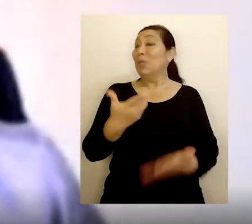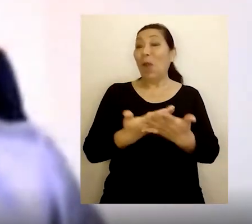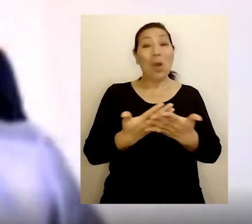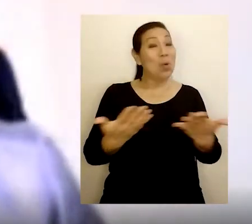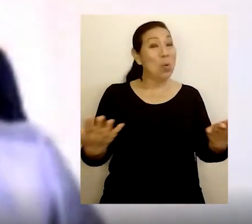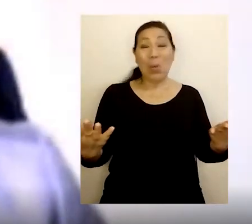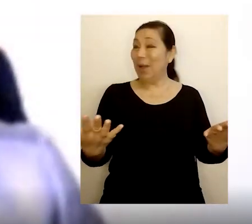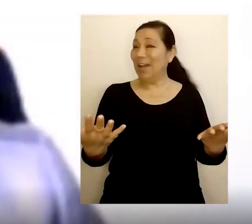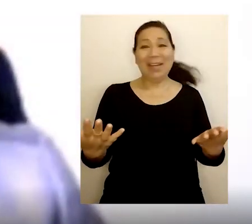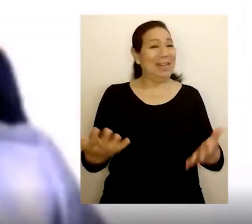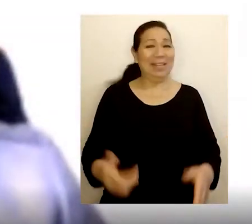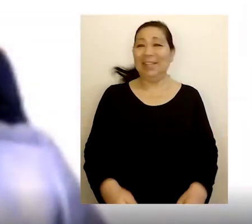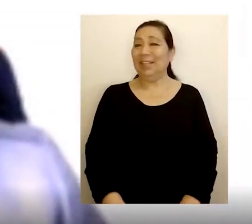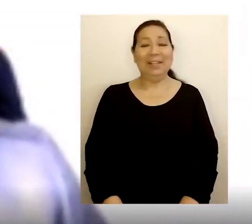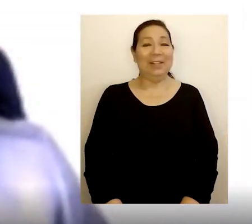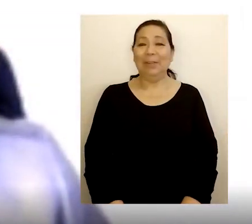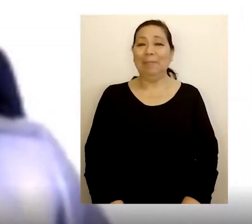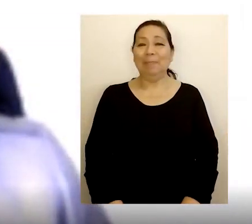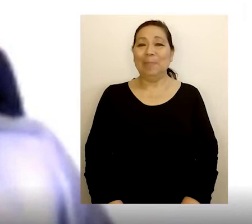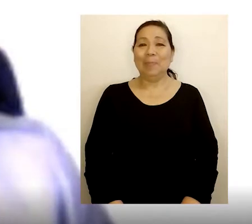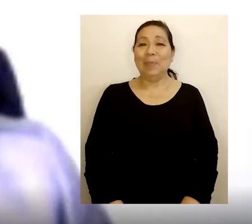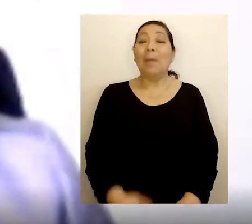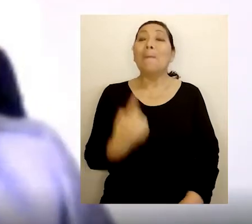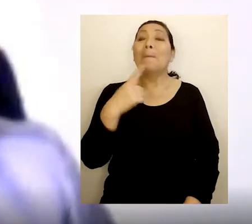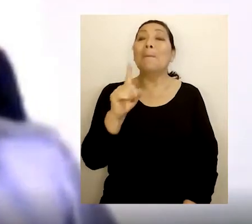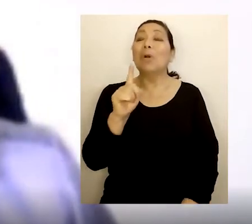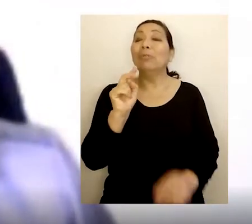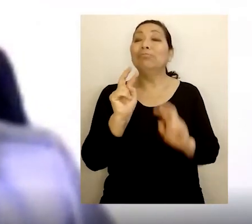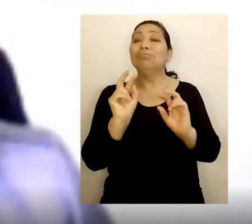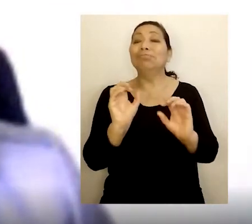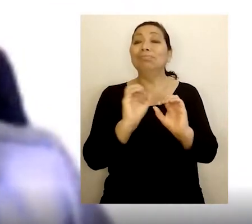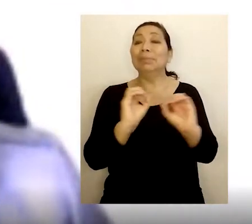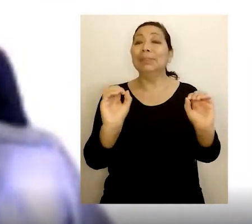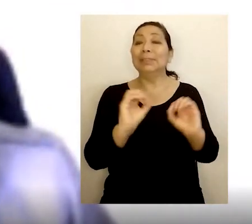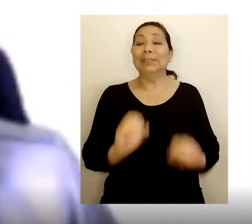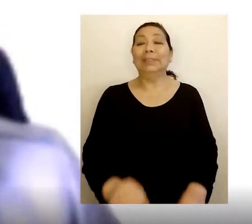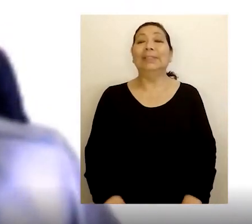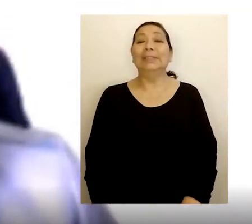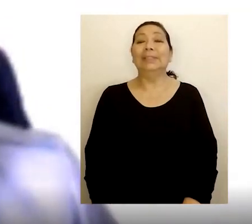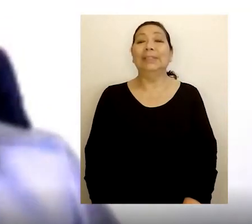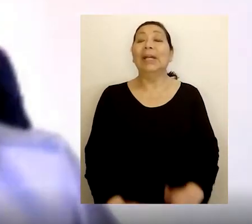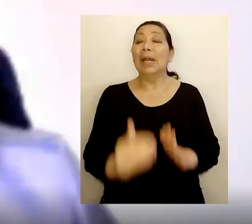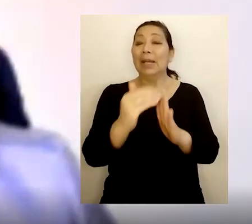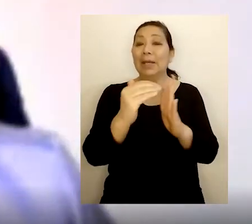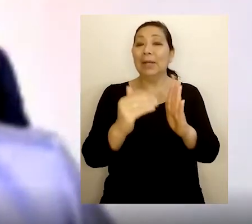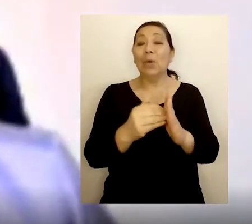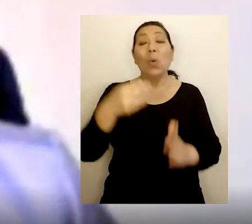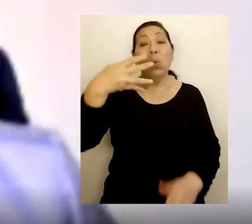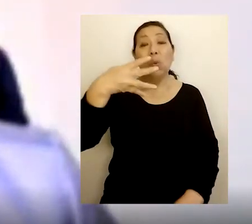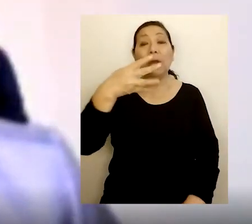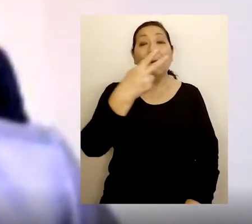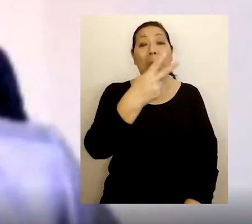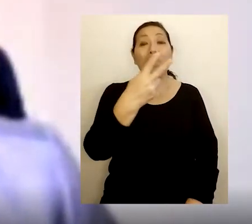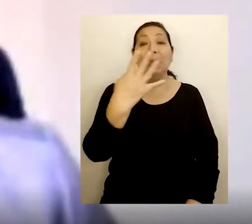existe vulneración o la inobservancia al artículo